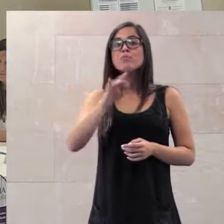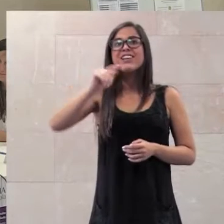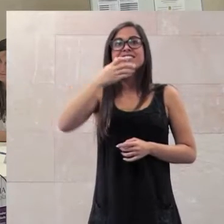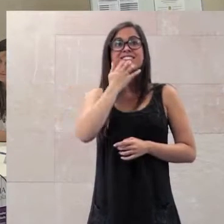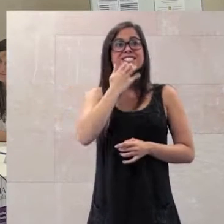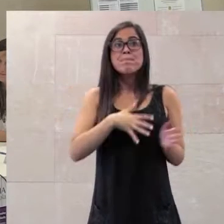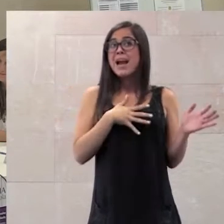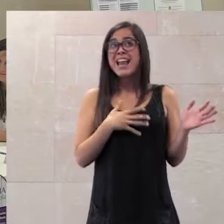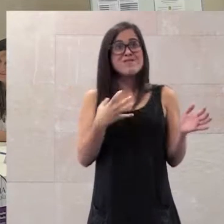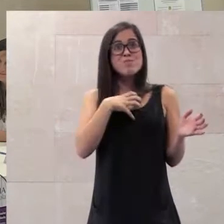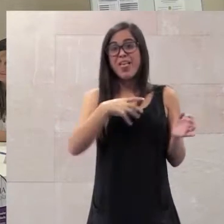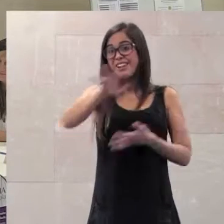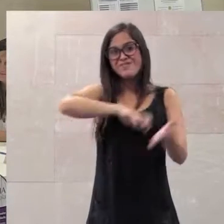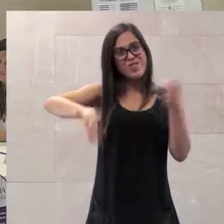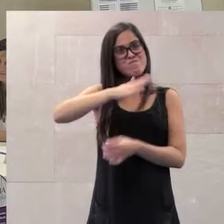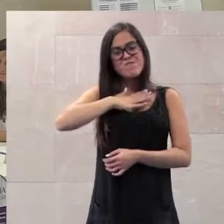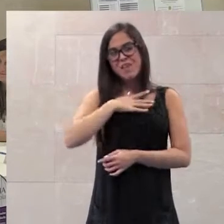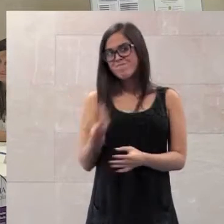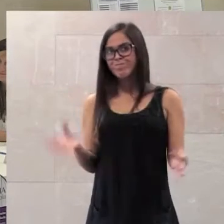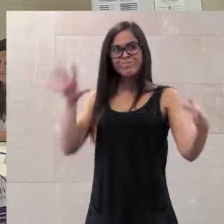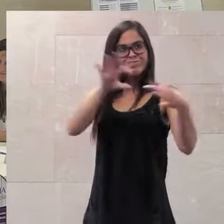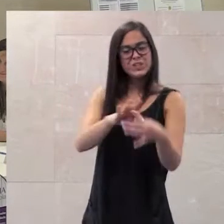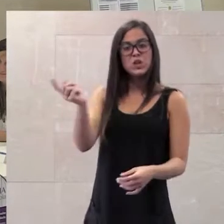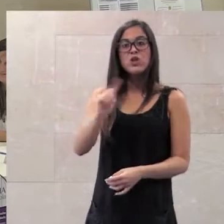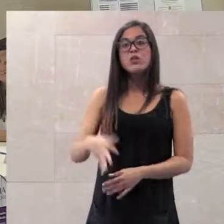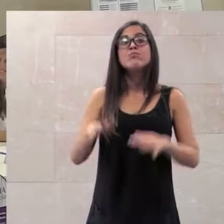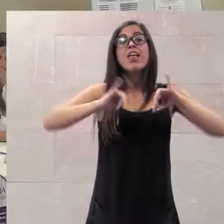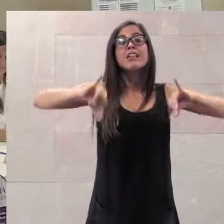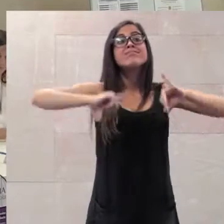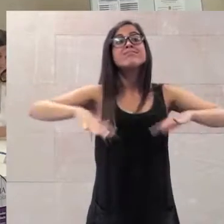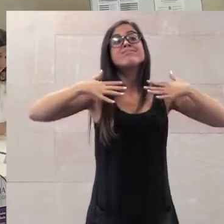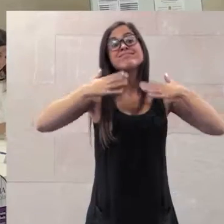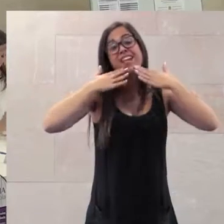no es mi revolución. Así que pasarlo bien, es que ricasco y ánimo.